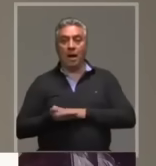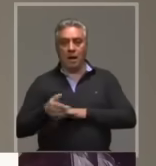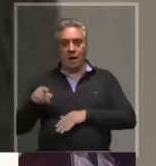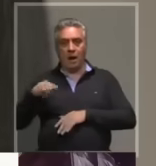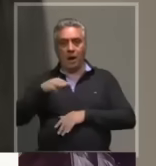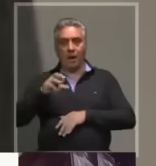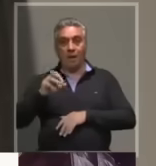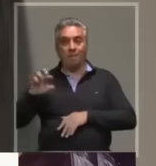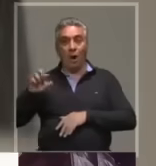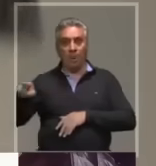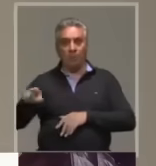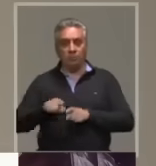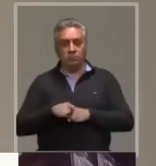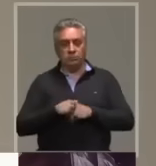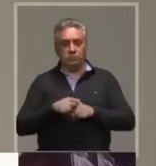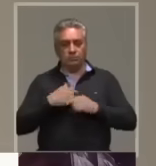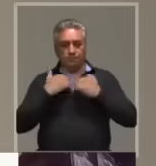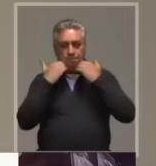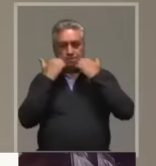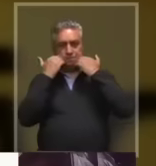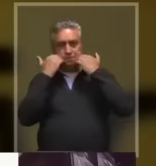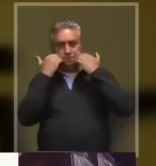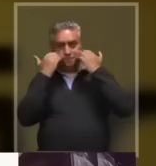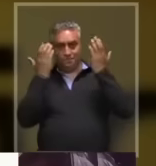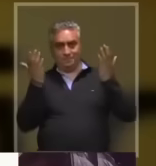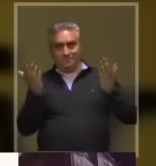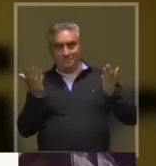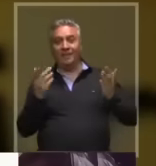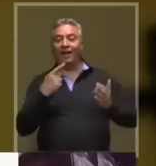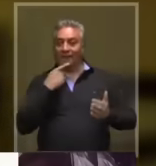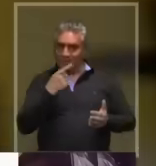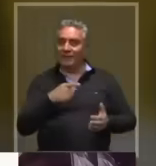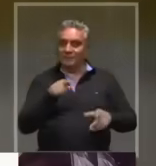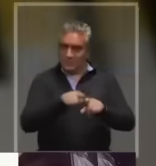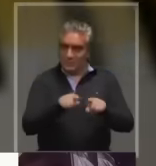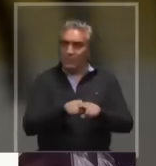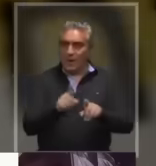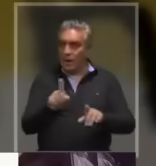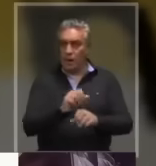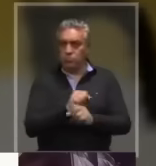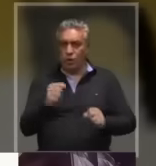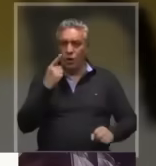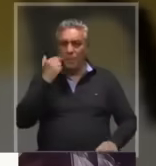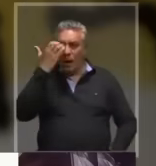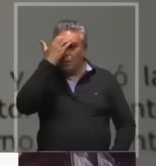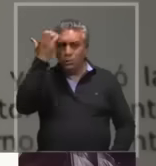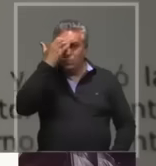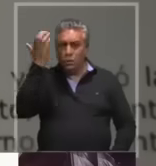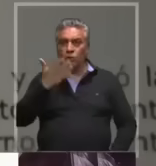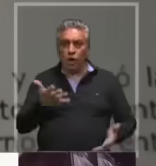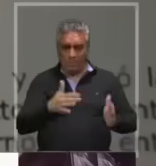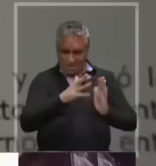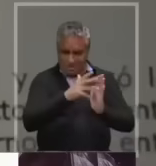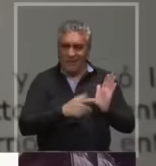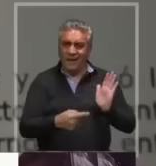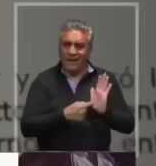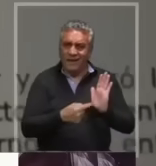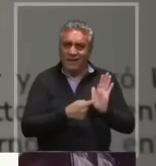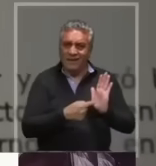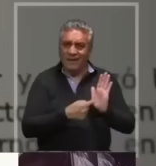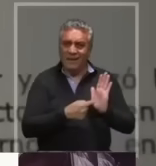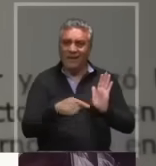Públicas, sobre todo porque algunos expertos sencillamente no se explican cómo lo redactado acá terminó